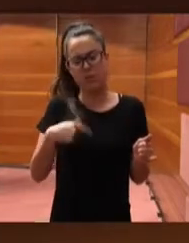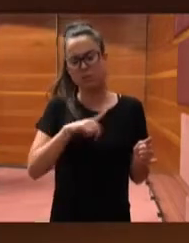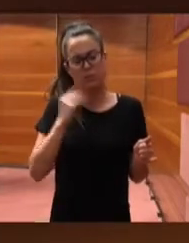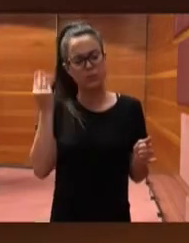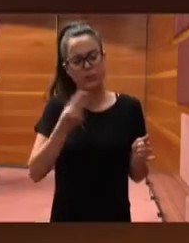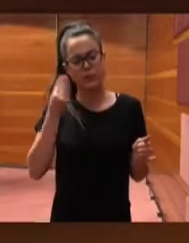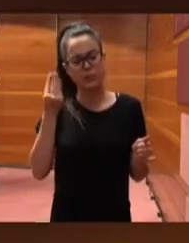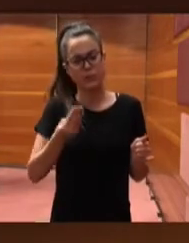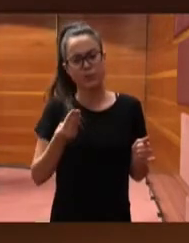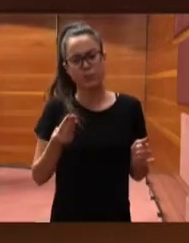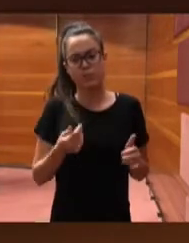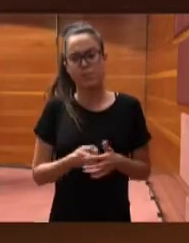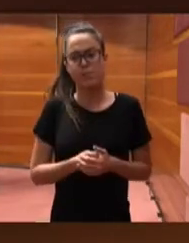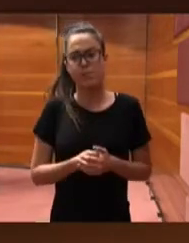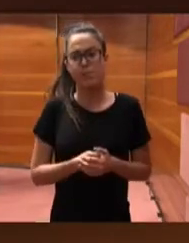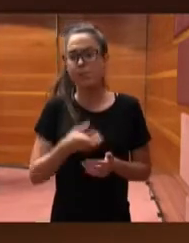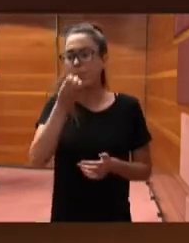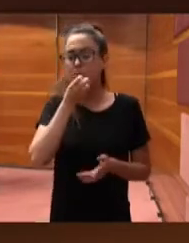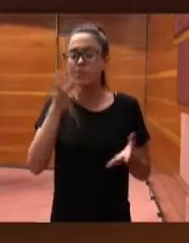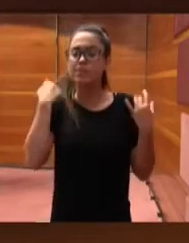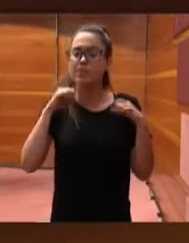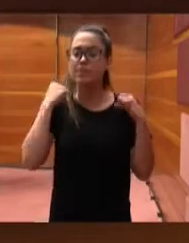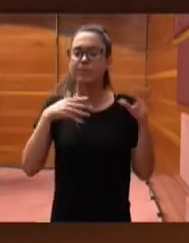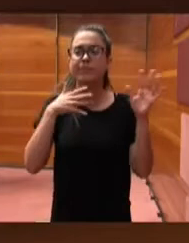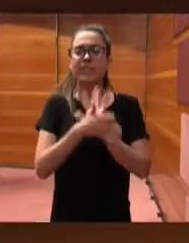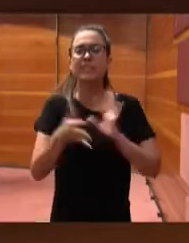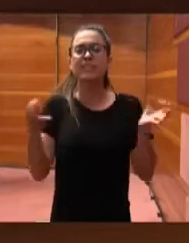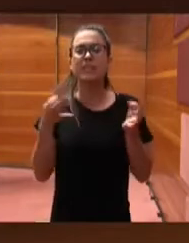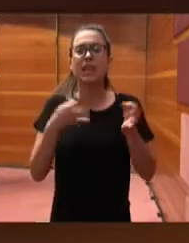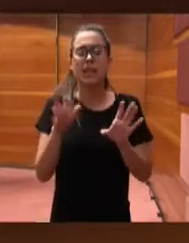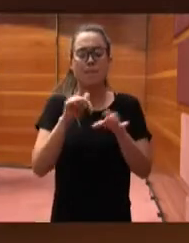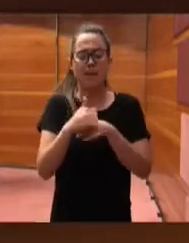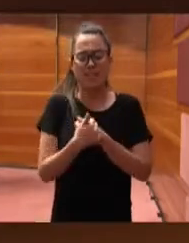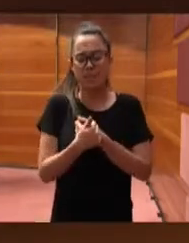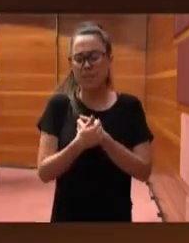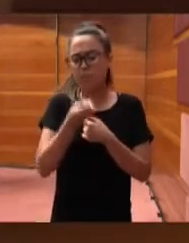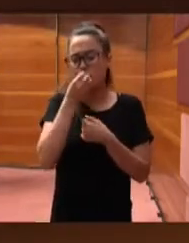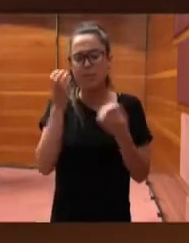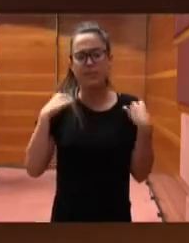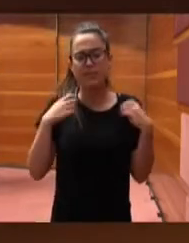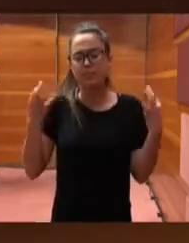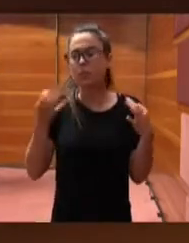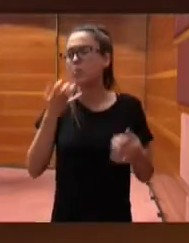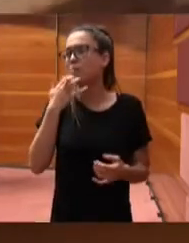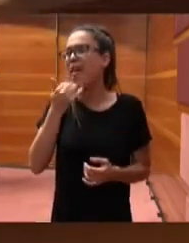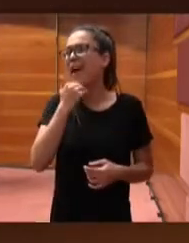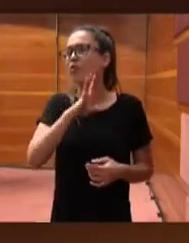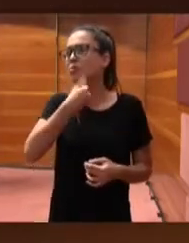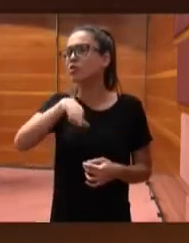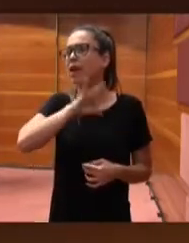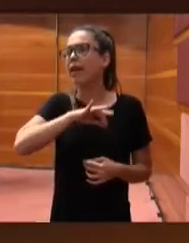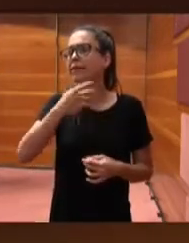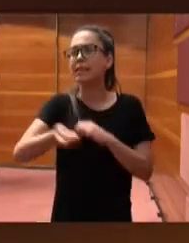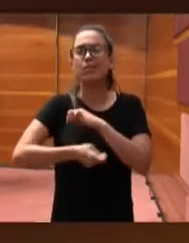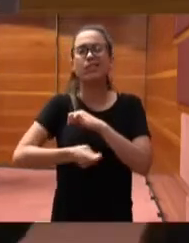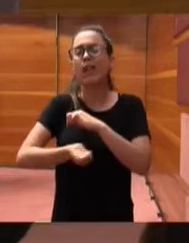vosotros un ejemplo de buenas prácticas en transparencia, participación? ¿Hay algo que digáis, mira, de Vitoria me gusta esto, es la senda a